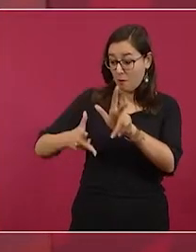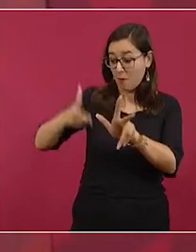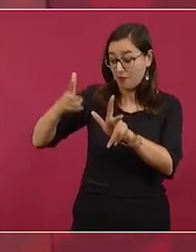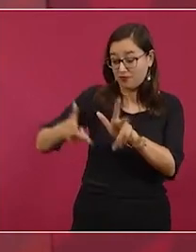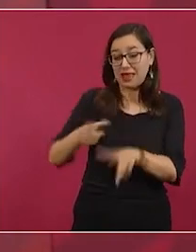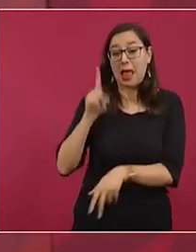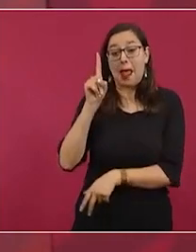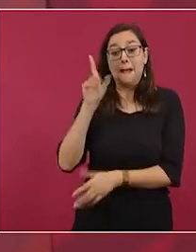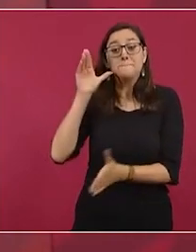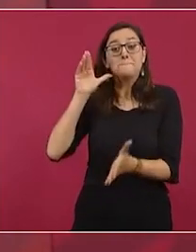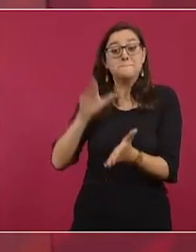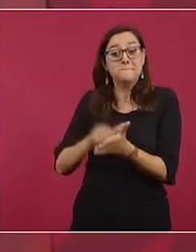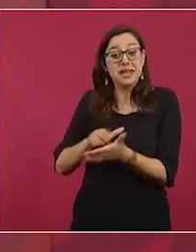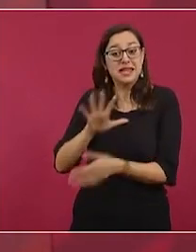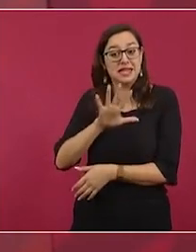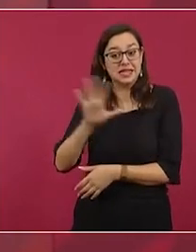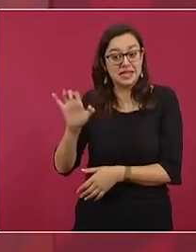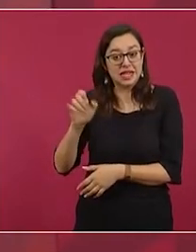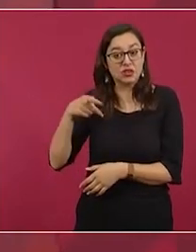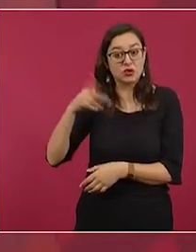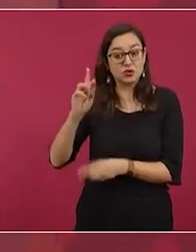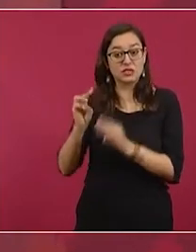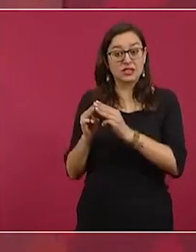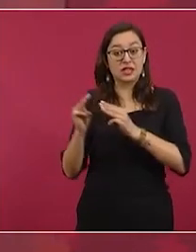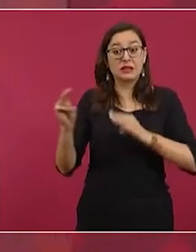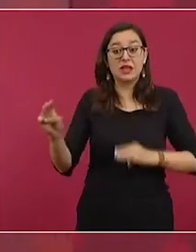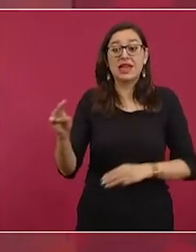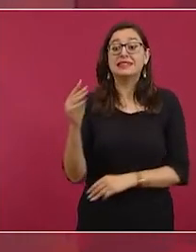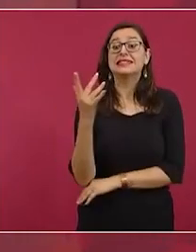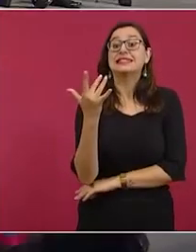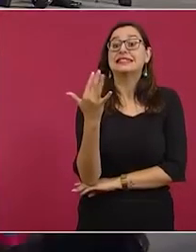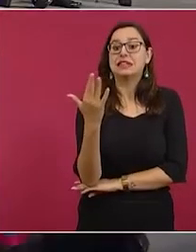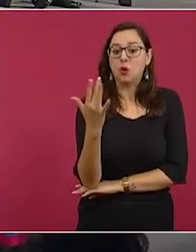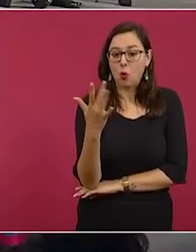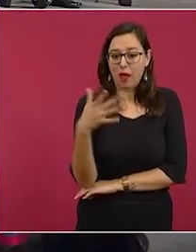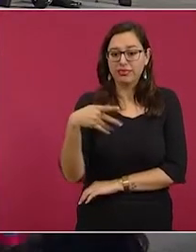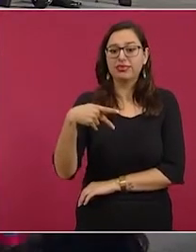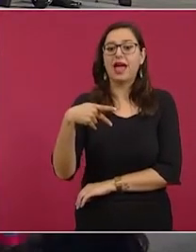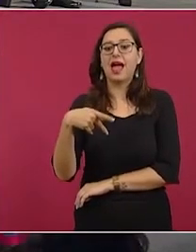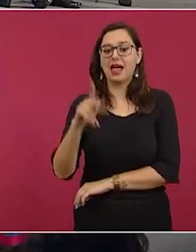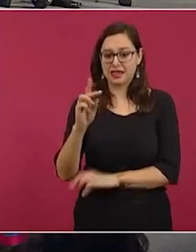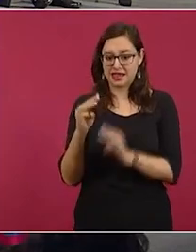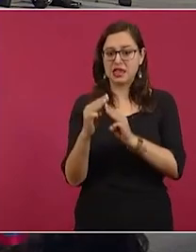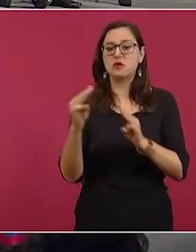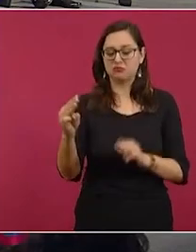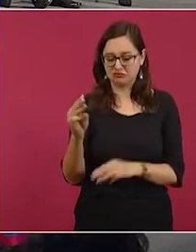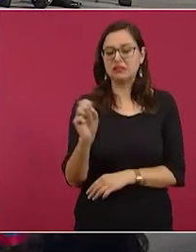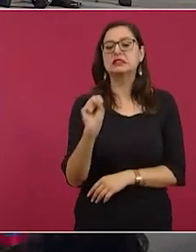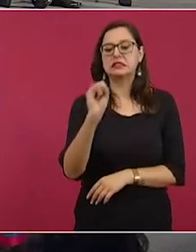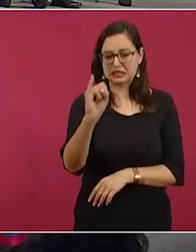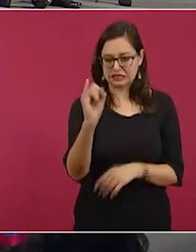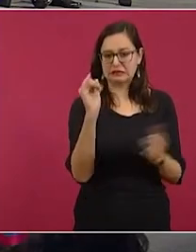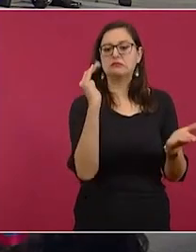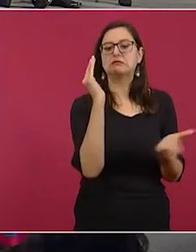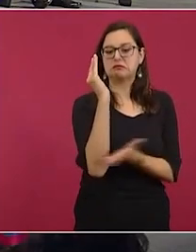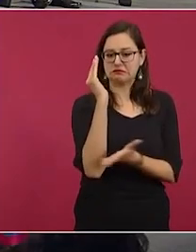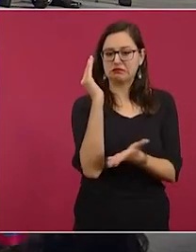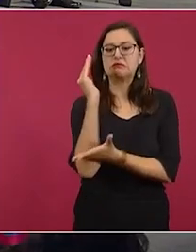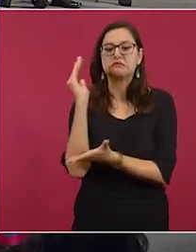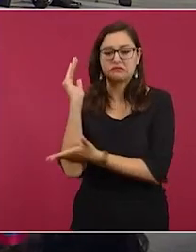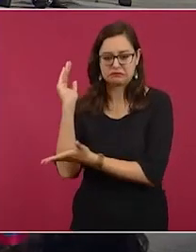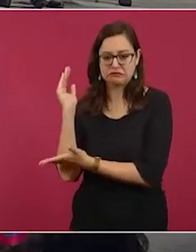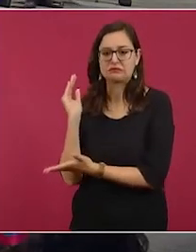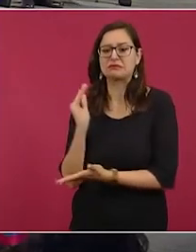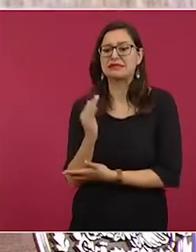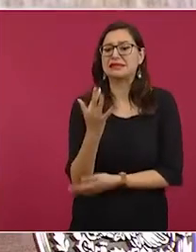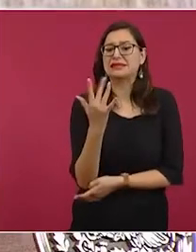1550 kilómetros, y no es monte alto, no es selva, es un acagual, que es